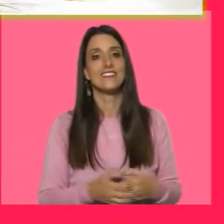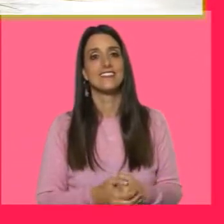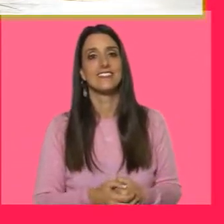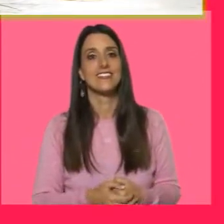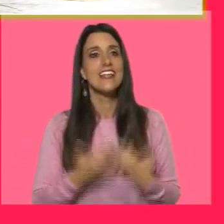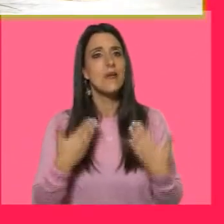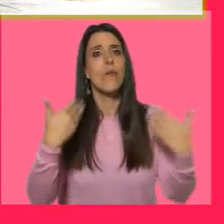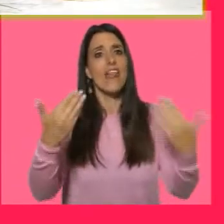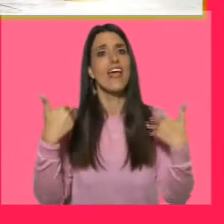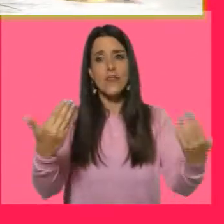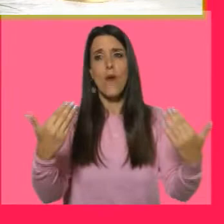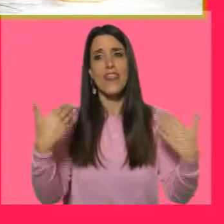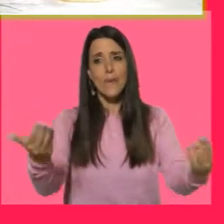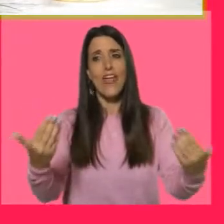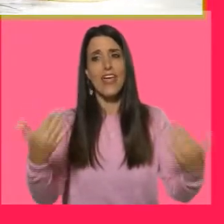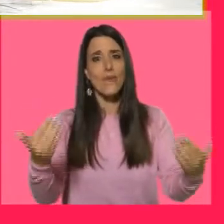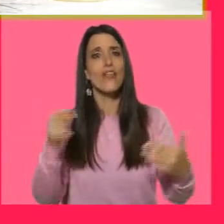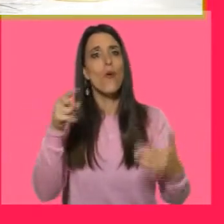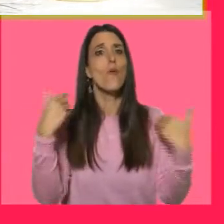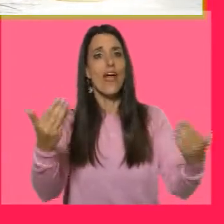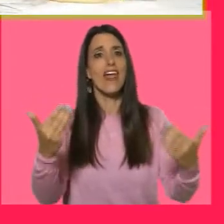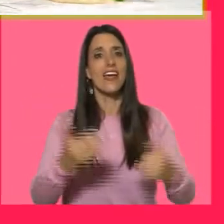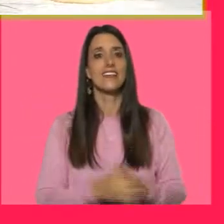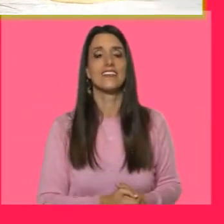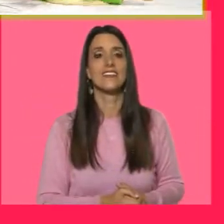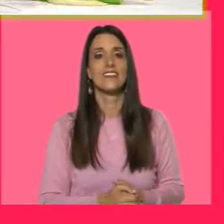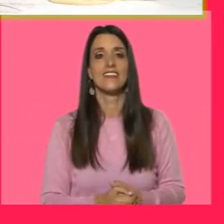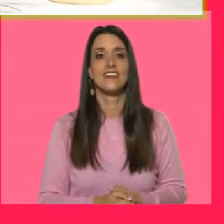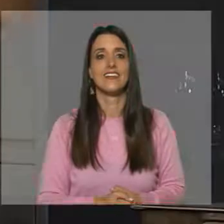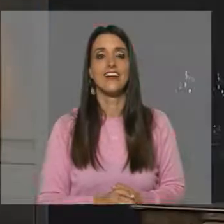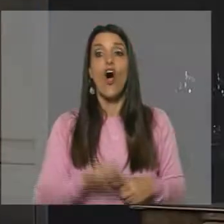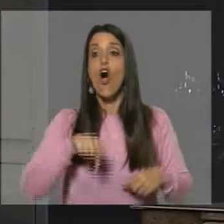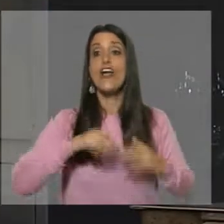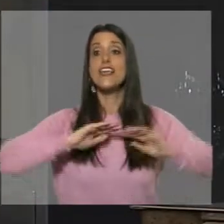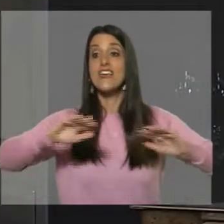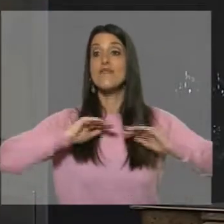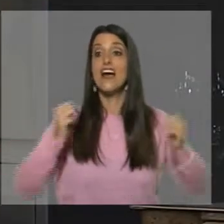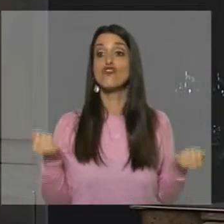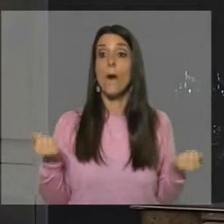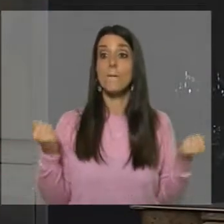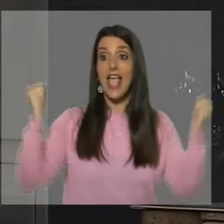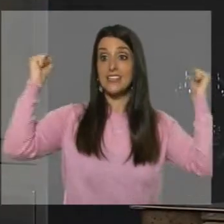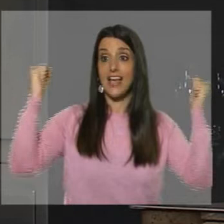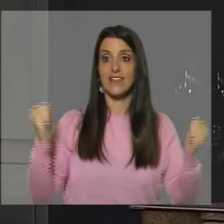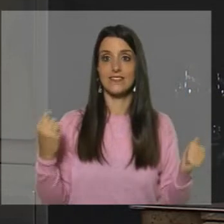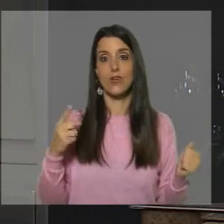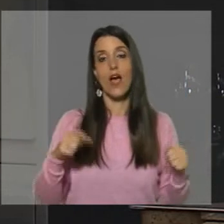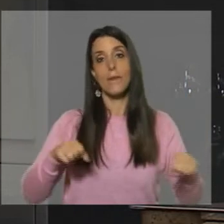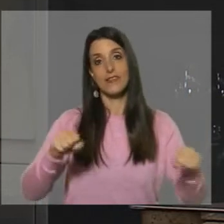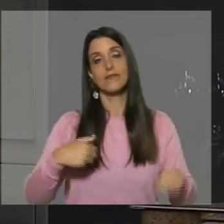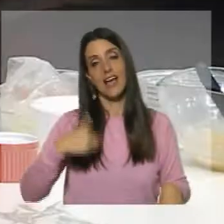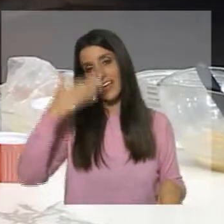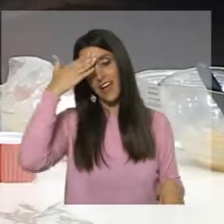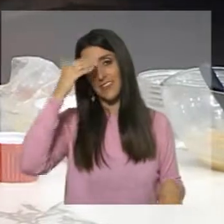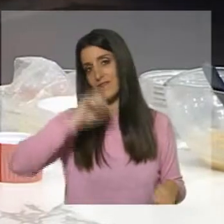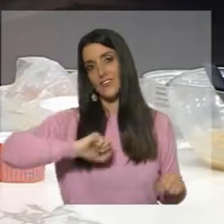sí se puede! ¡Sí se puede! ¡Tú puedes! No vas al gimnasio a hacer pesas hoy, no. Pero a matar, sí, es imposible. La cabeza hoy es... A ver,